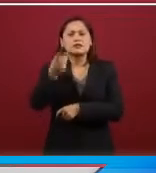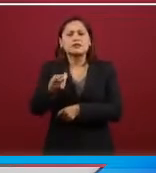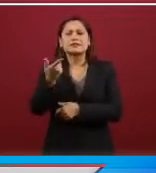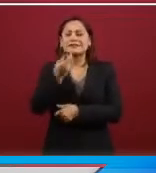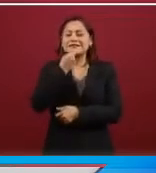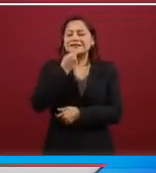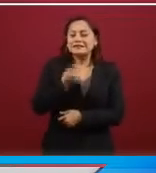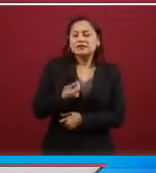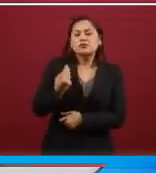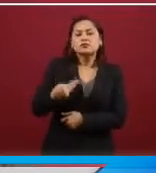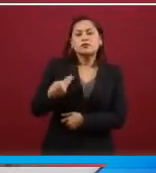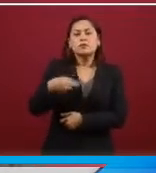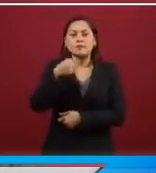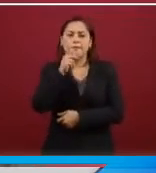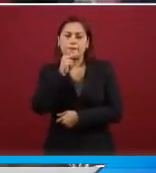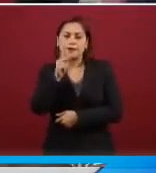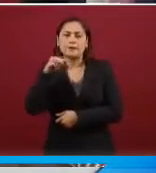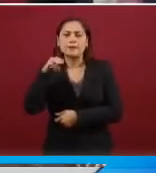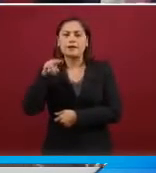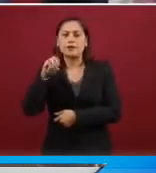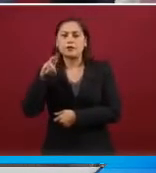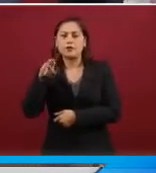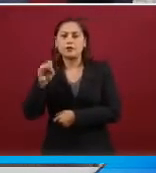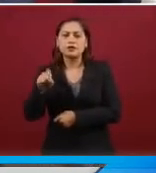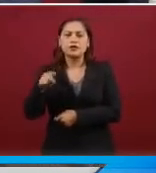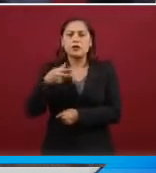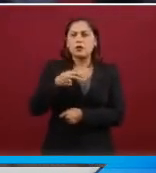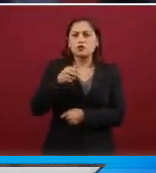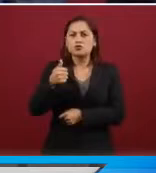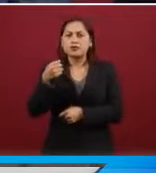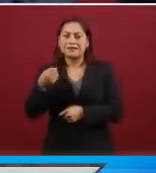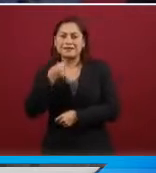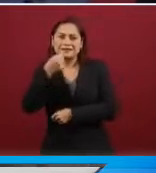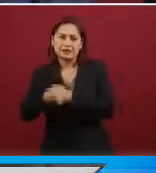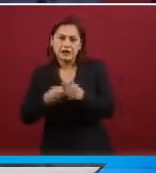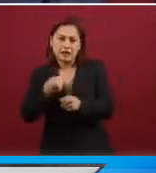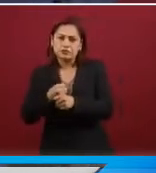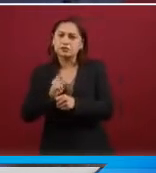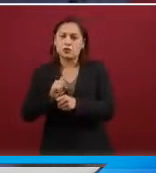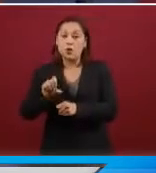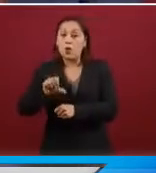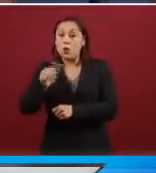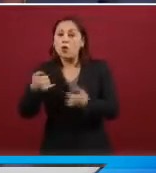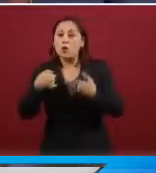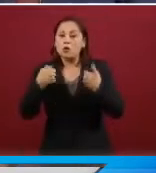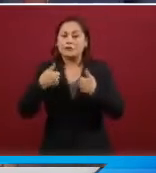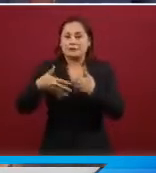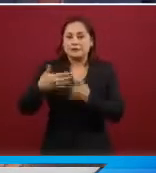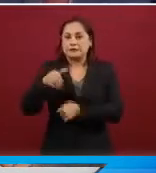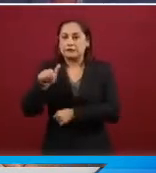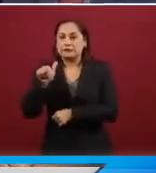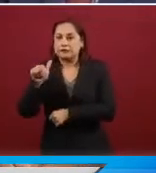El otro programa es Jóvenes Construyendo el Futuro, para dar oportunidades a los jóvenes que conforman la mayor parte de caravanas de migrantes.